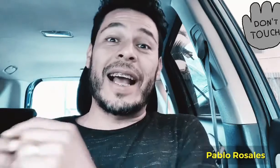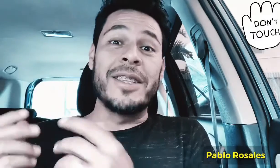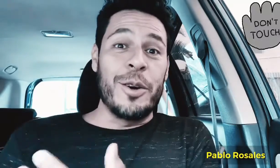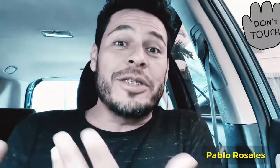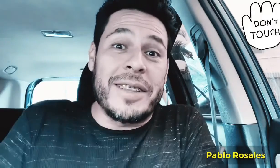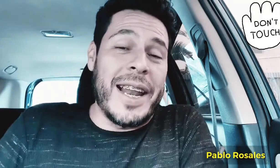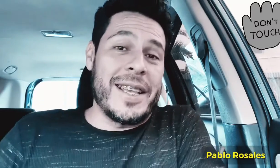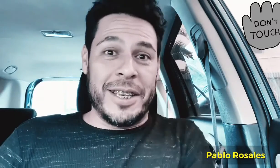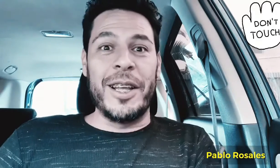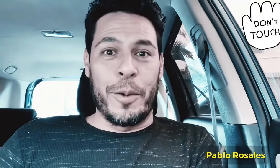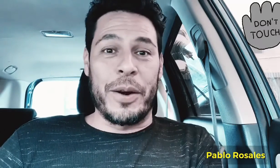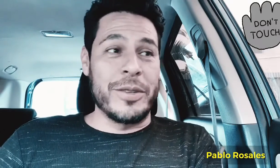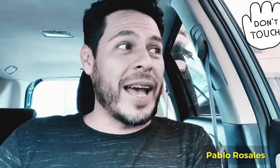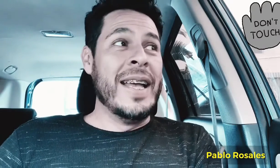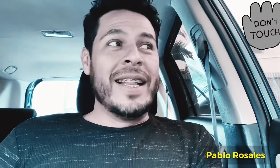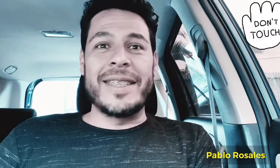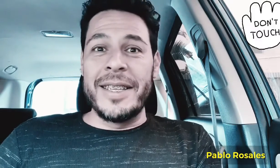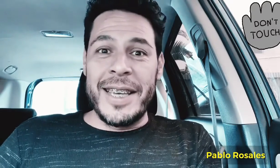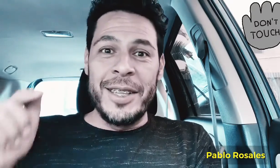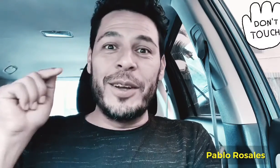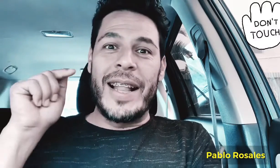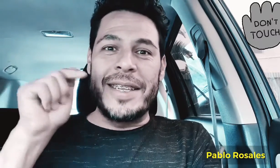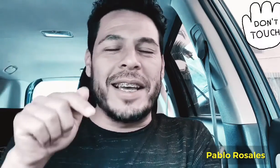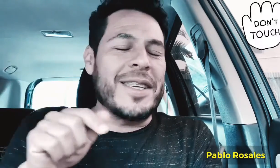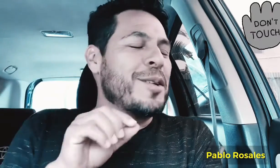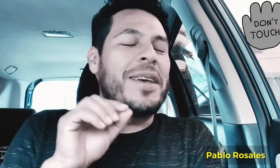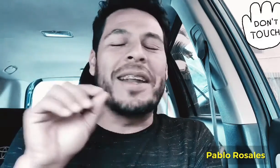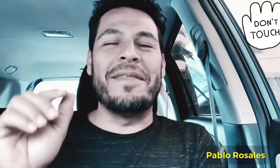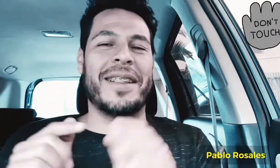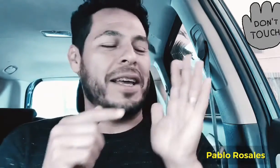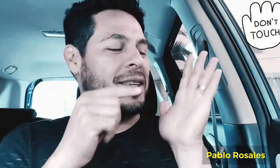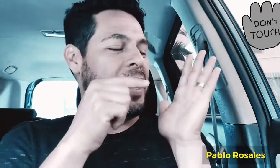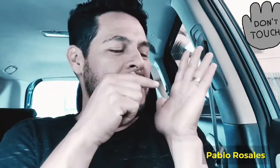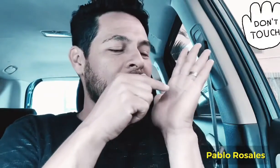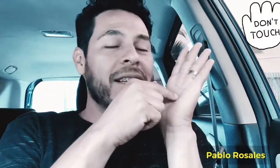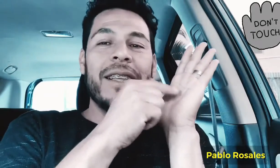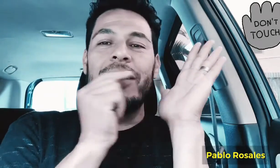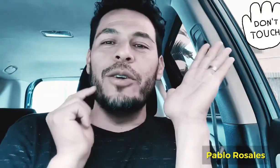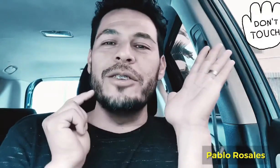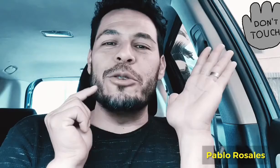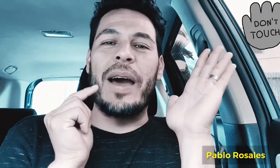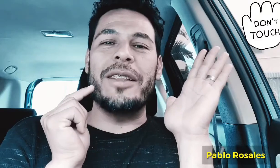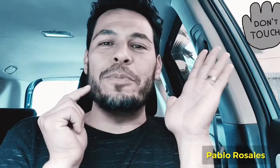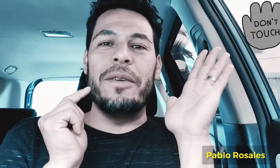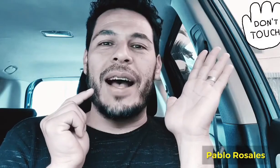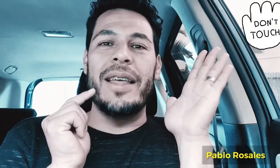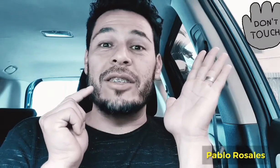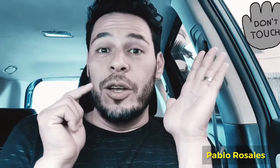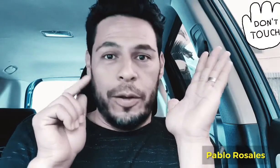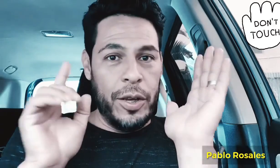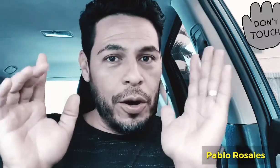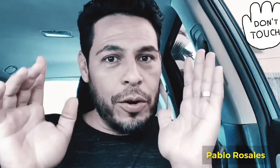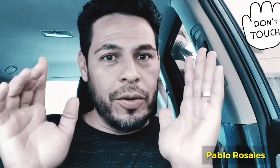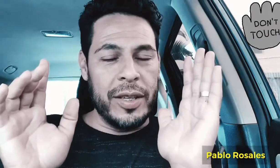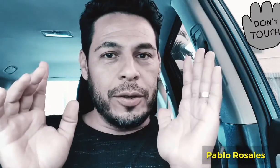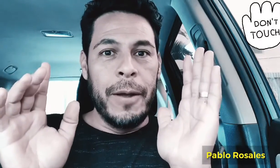divertirse, la canción ochentera de Cyndi Lauper. O sea, le están diciendo a las chicas, solo quieren divertirse, toquen sus partes privadas.